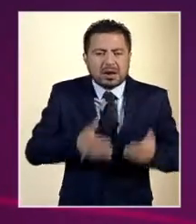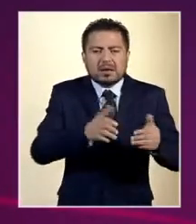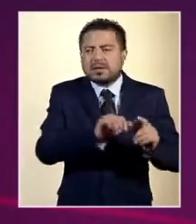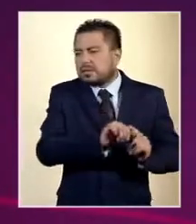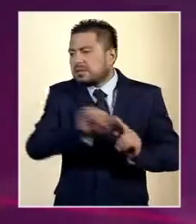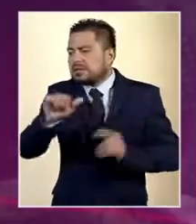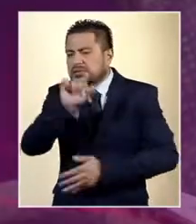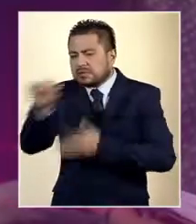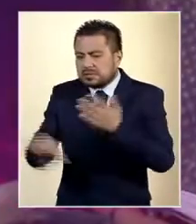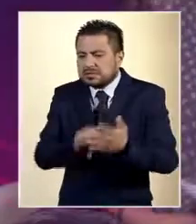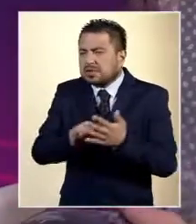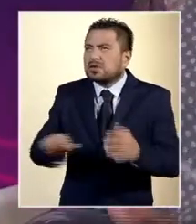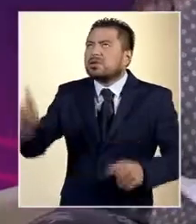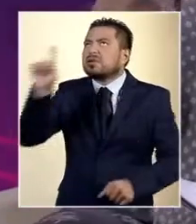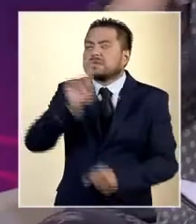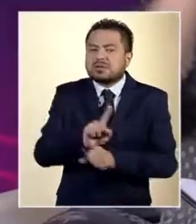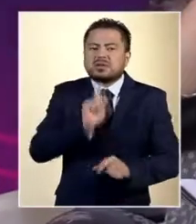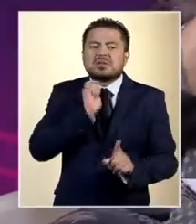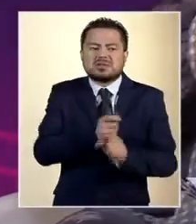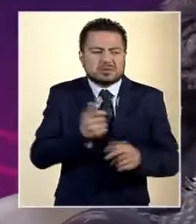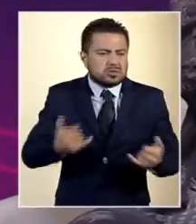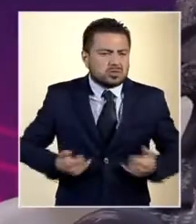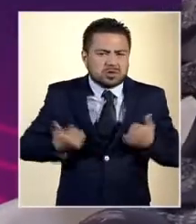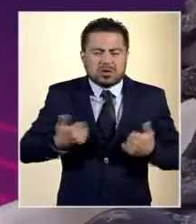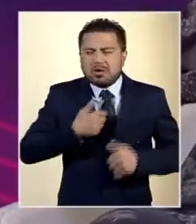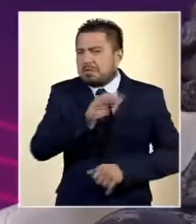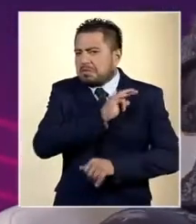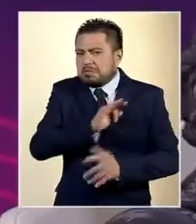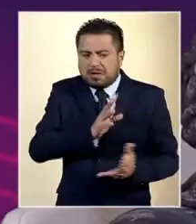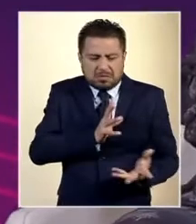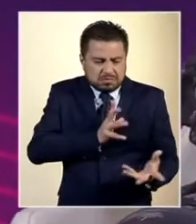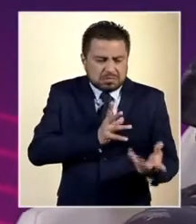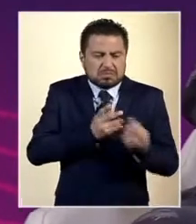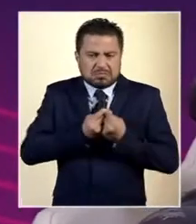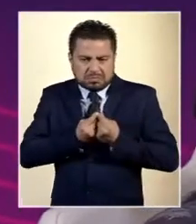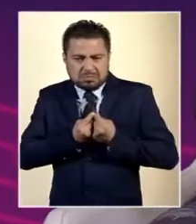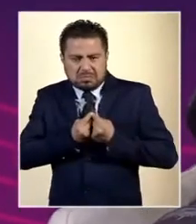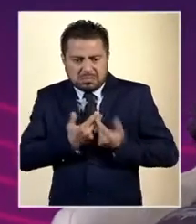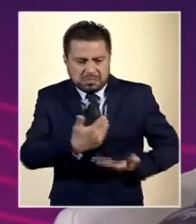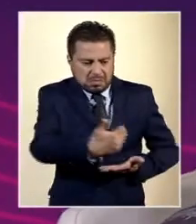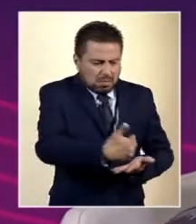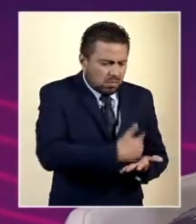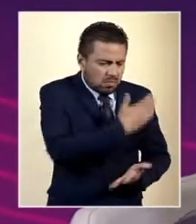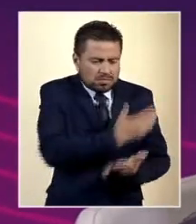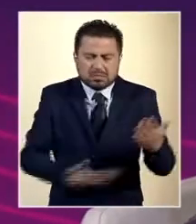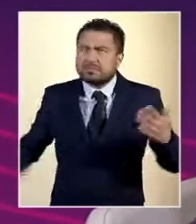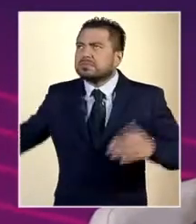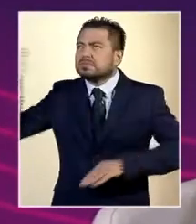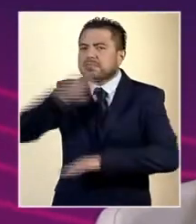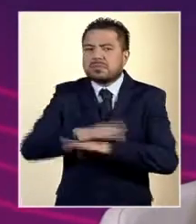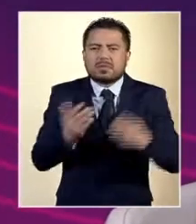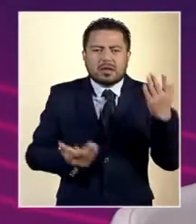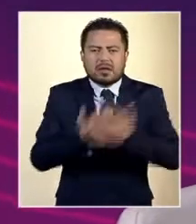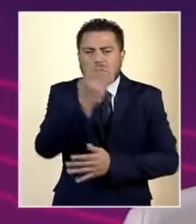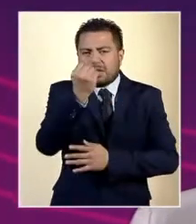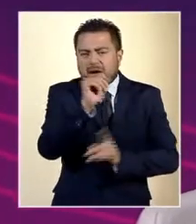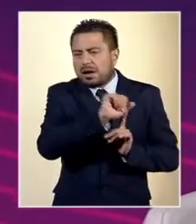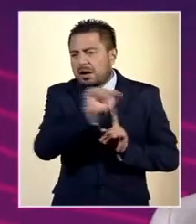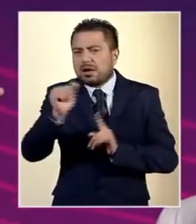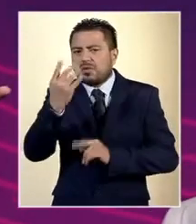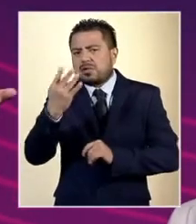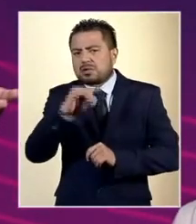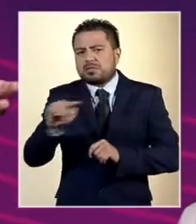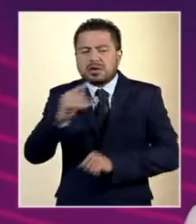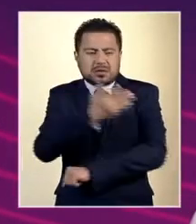un centro de día, donde los chavos pueden pasar con nosotros todo el día, de las 9 de la mañana a las 4:30 de